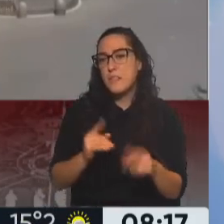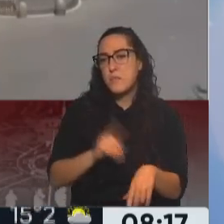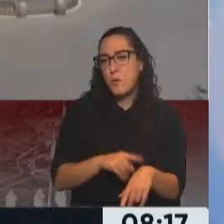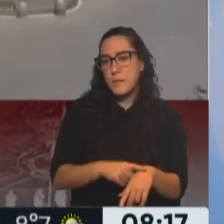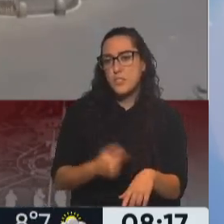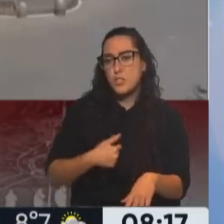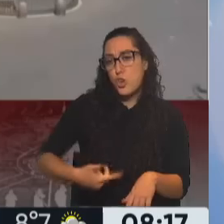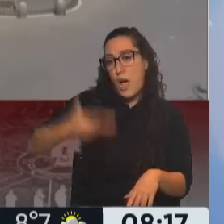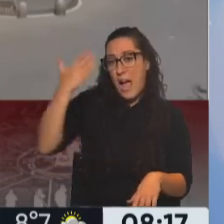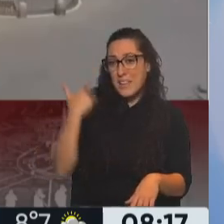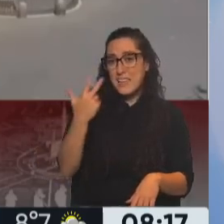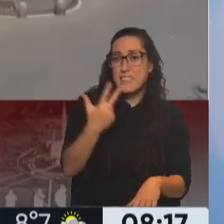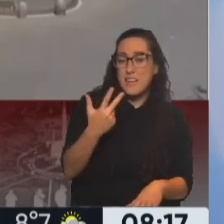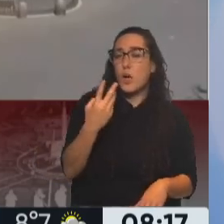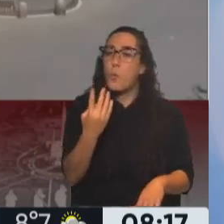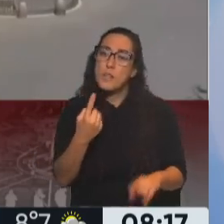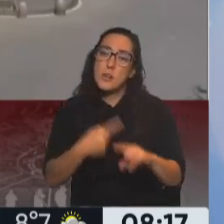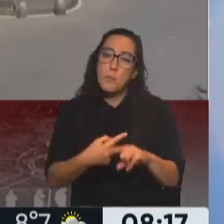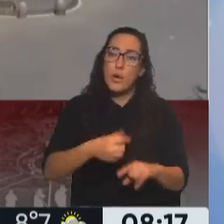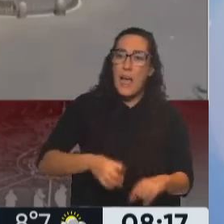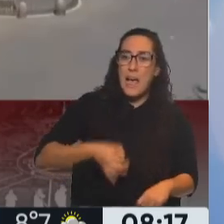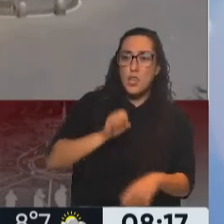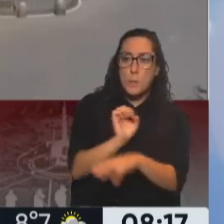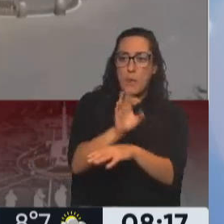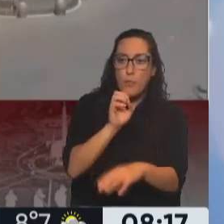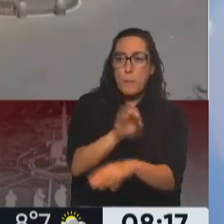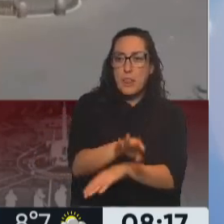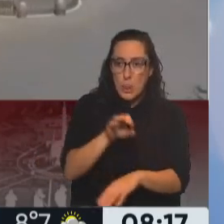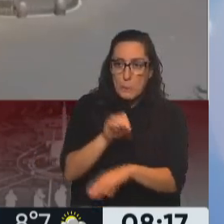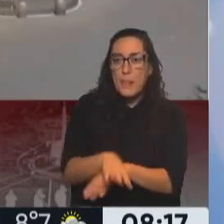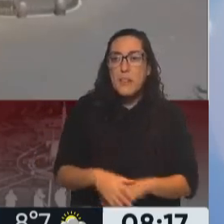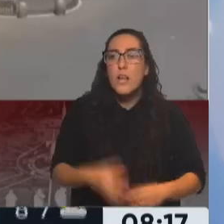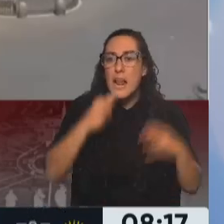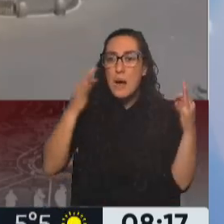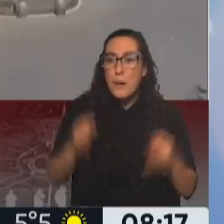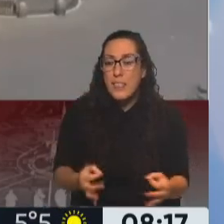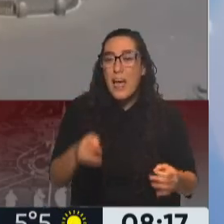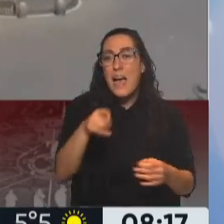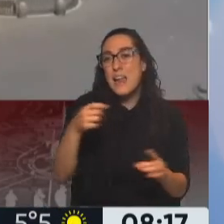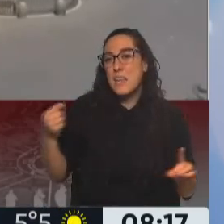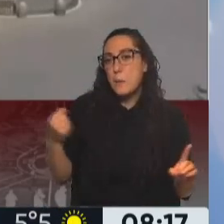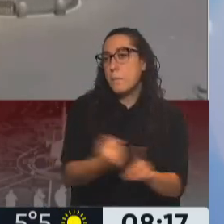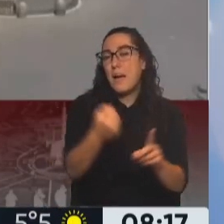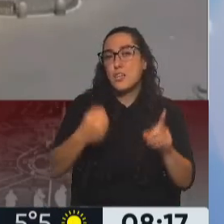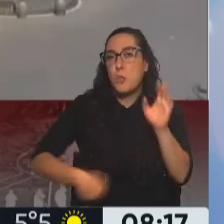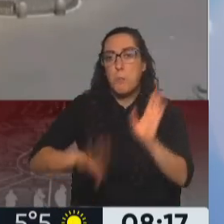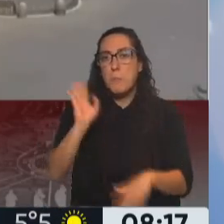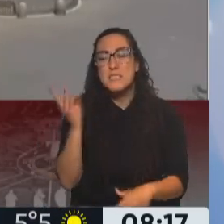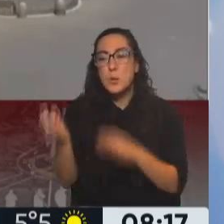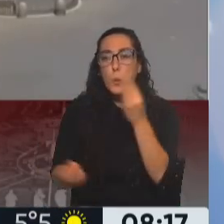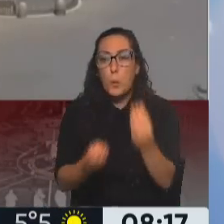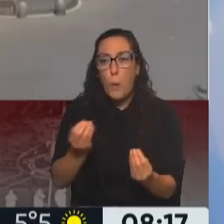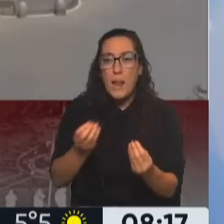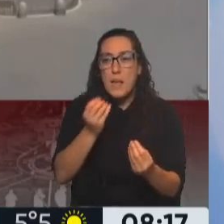solía escribirle 3, 4 veces por año y la verdad que era impactante, sobre todo a mí lo que me impactaba era que